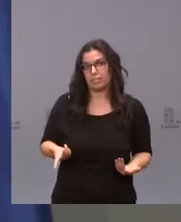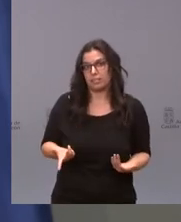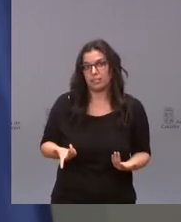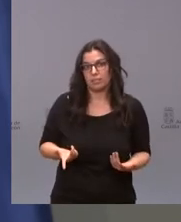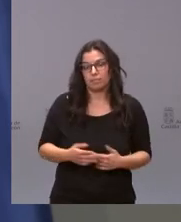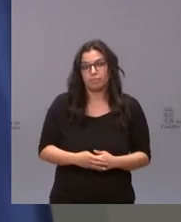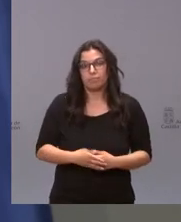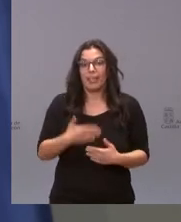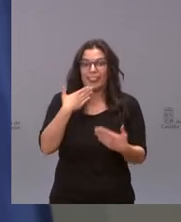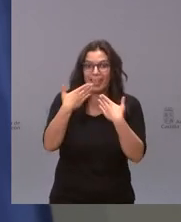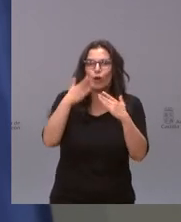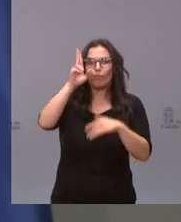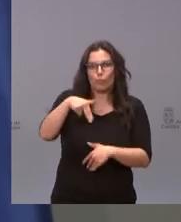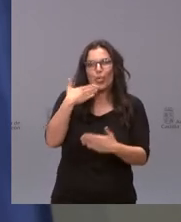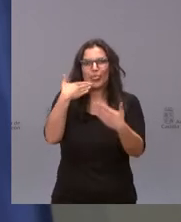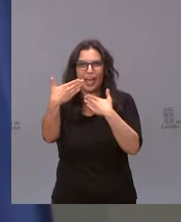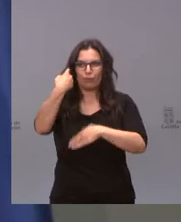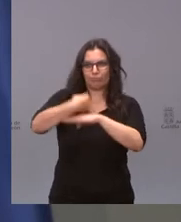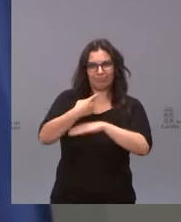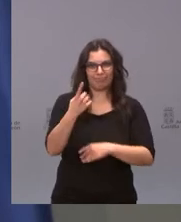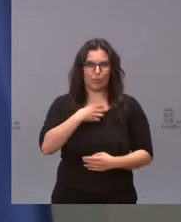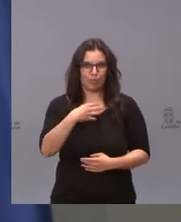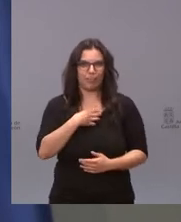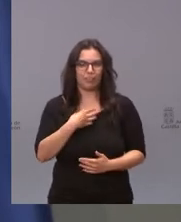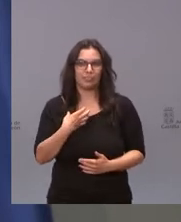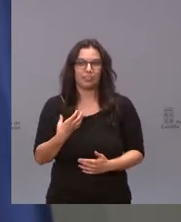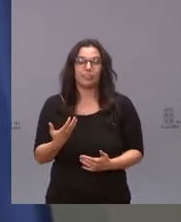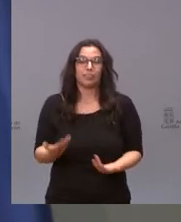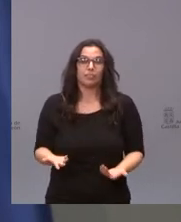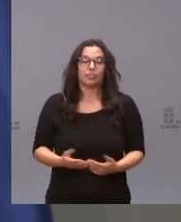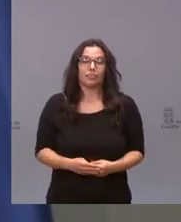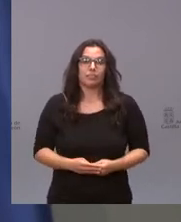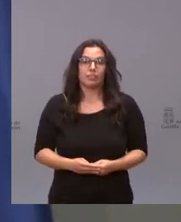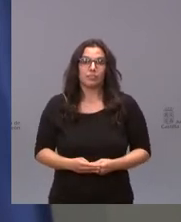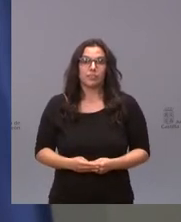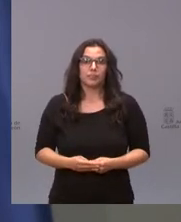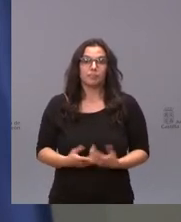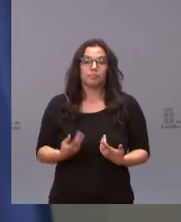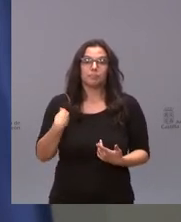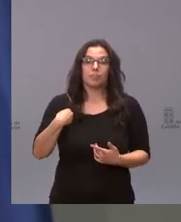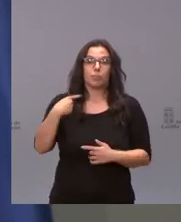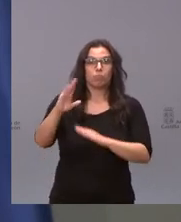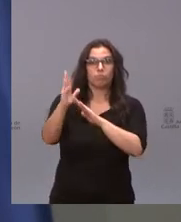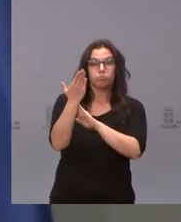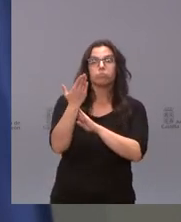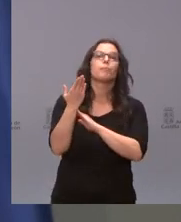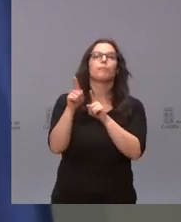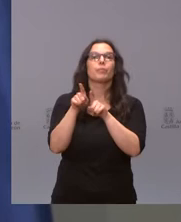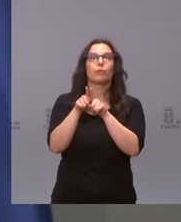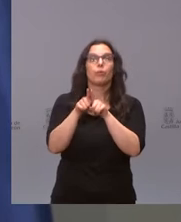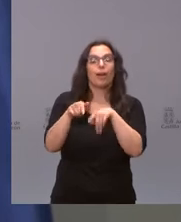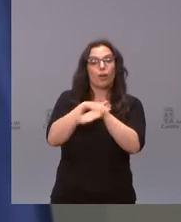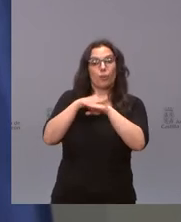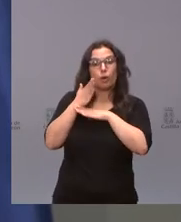el diálogo es diálogo no imposición y que las prerrogativas del ejecutivo son del